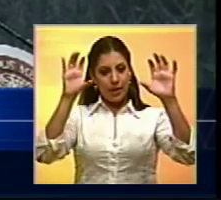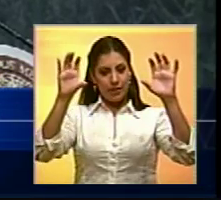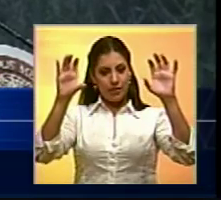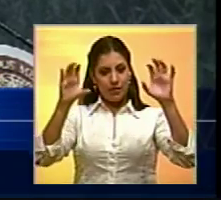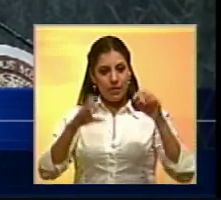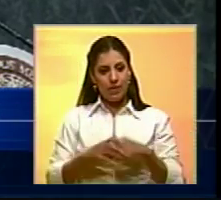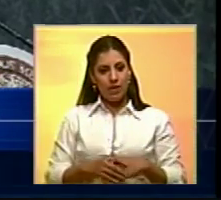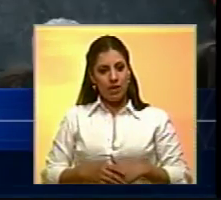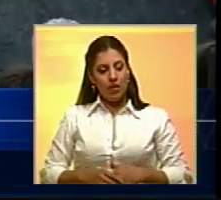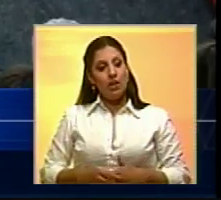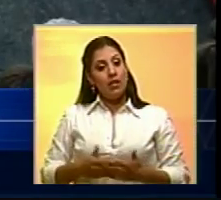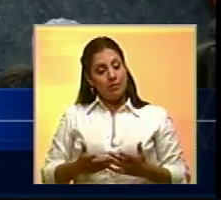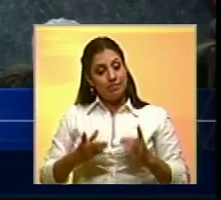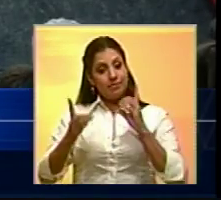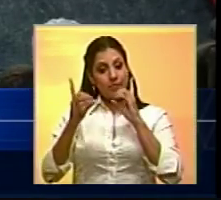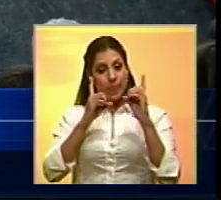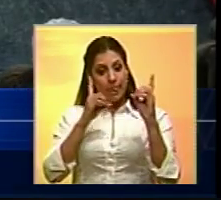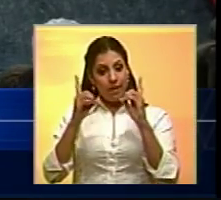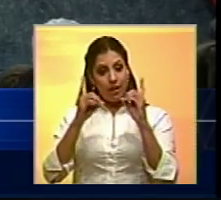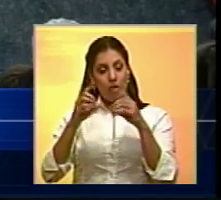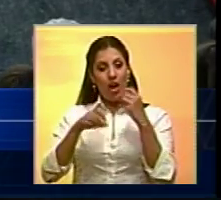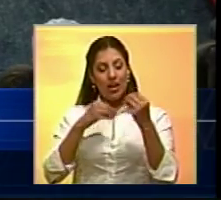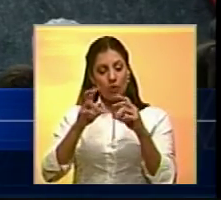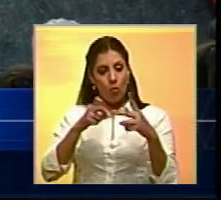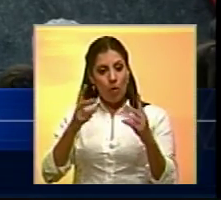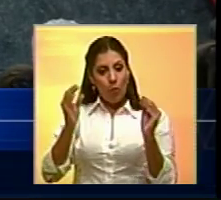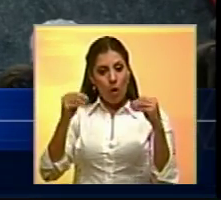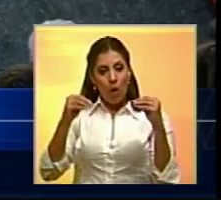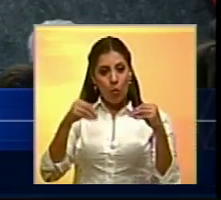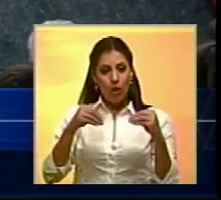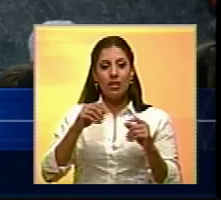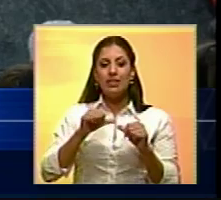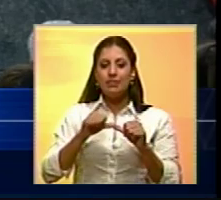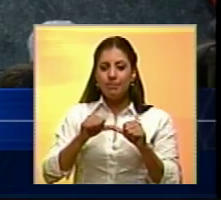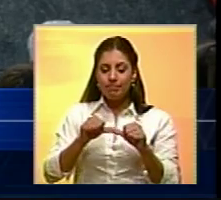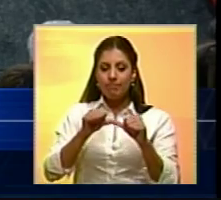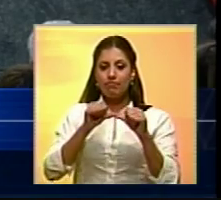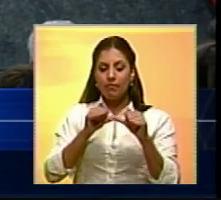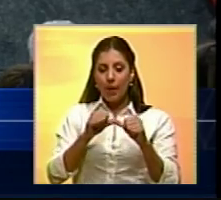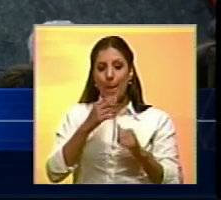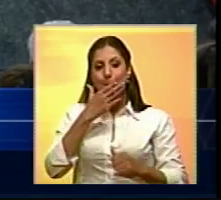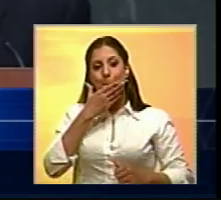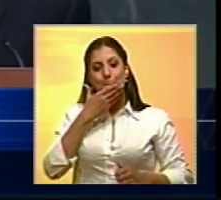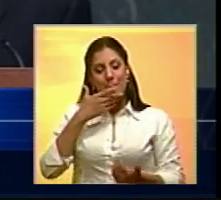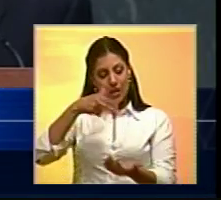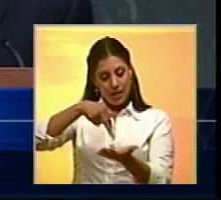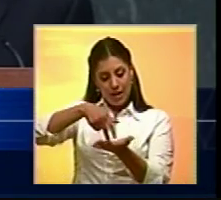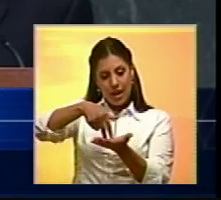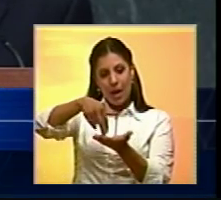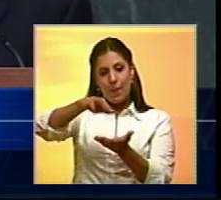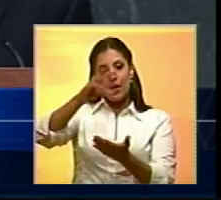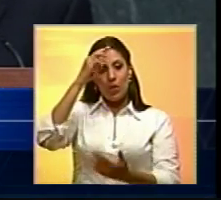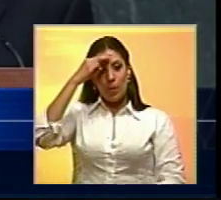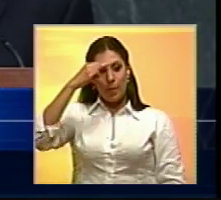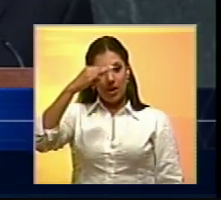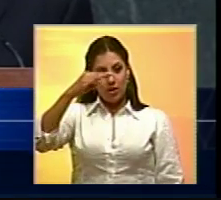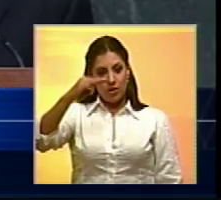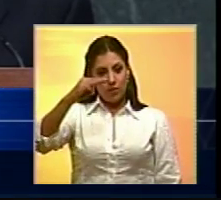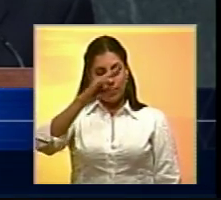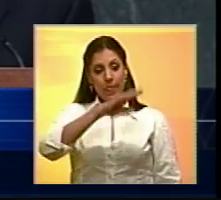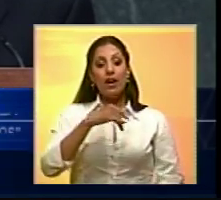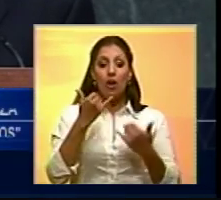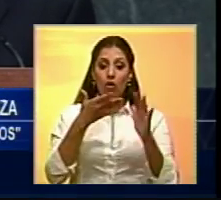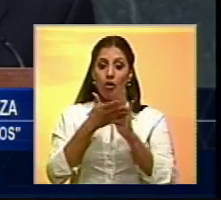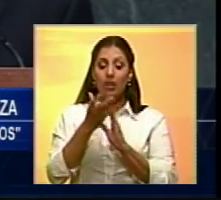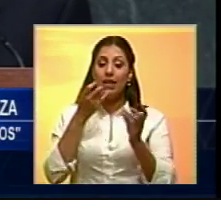países. El diálogo para crear acuerdos sigue siendo el mejor camino para México. El